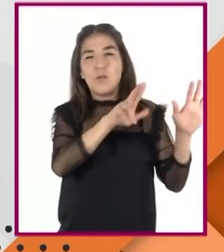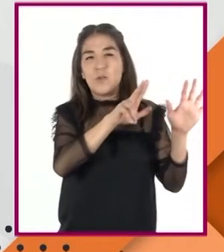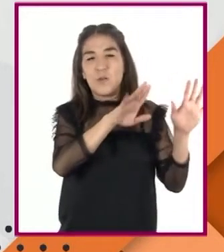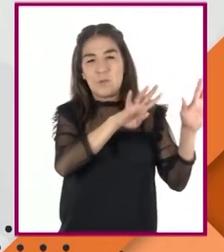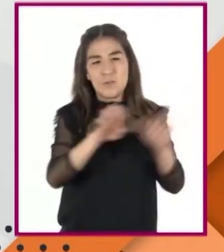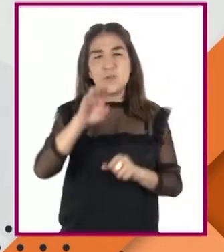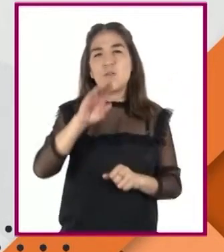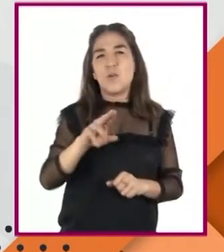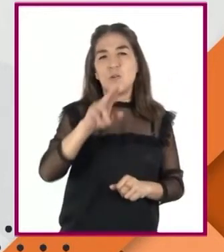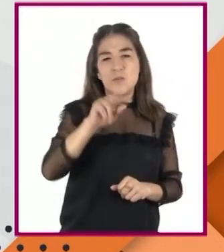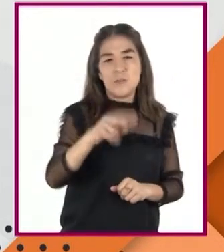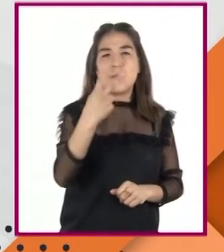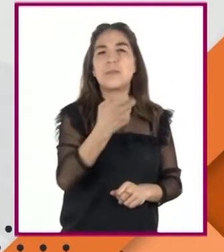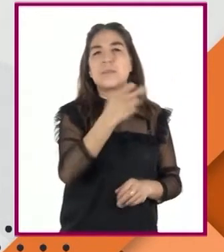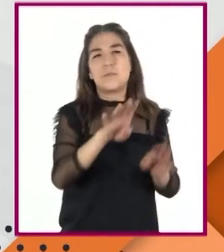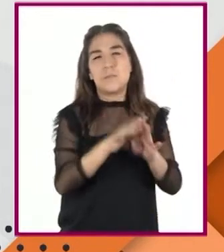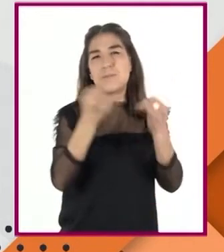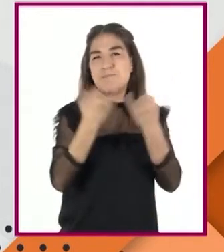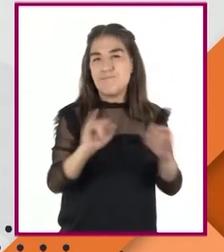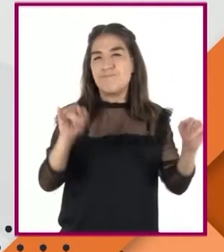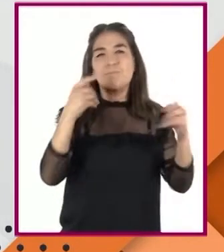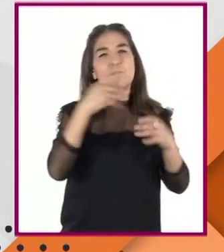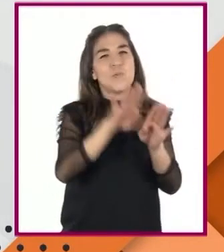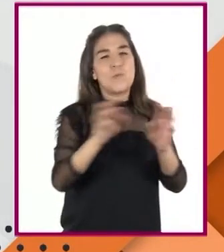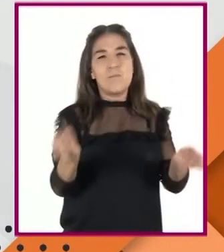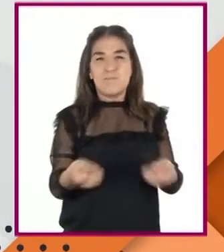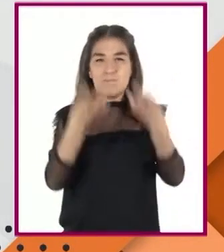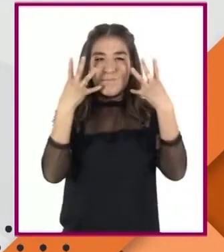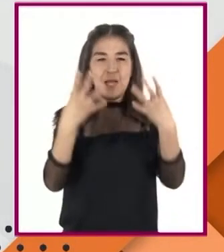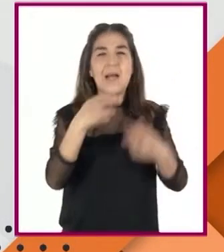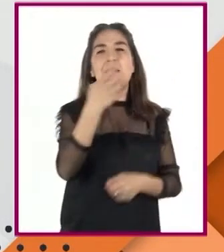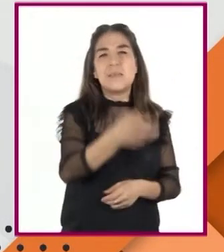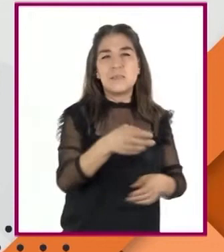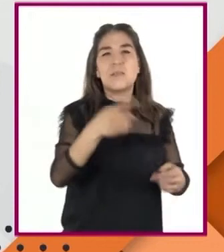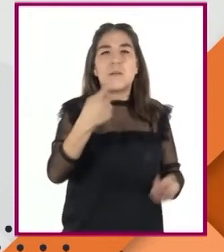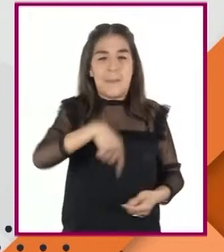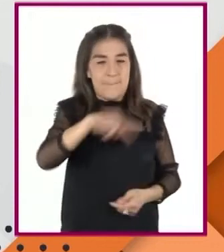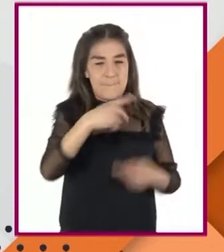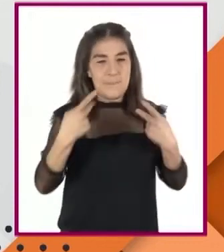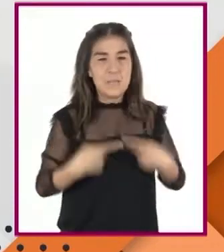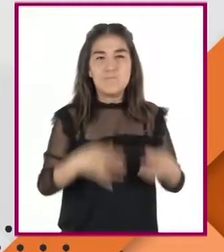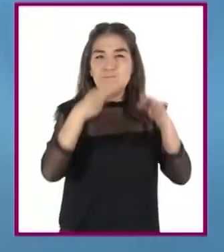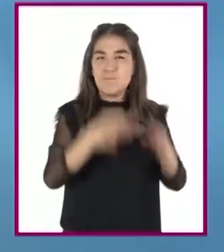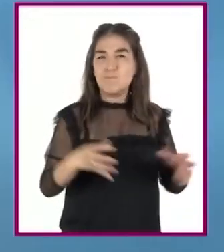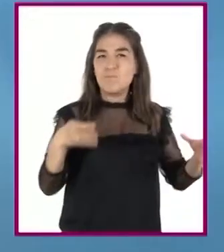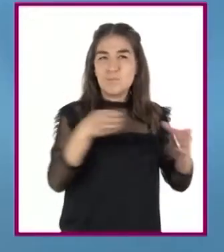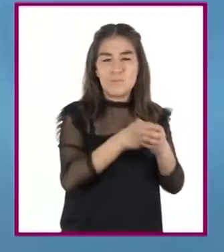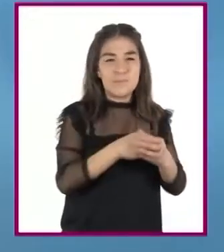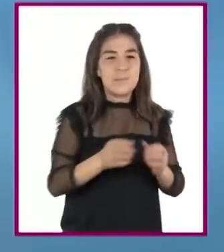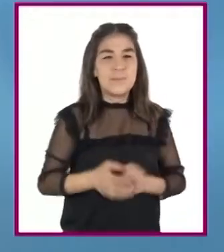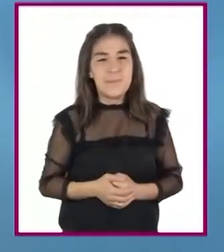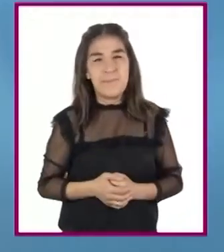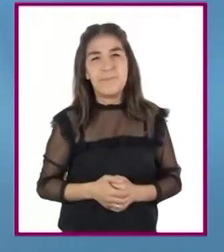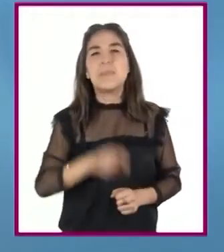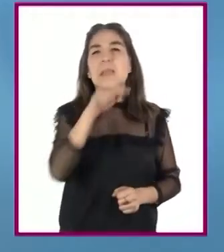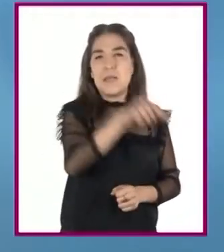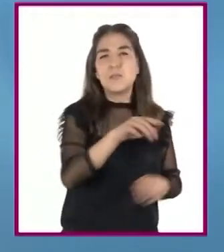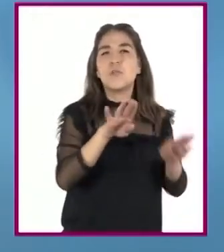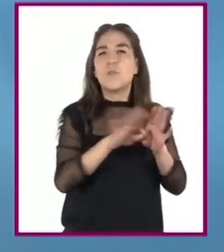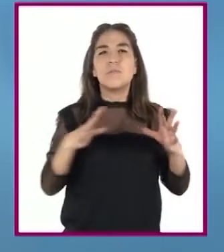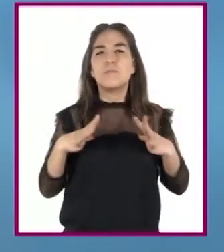y se convirtió en un estado independiente, compuesto por individuos de origen eslavo. Así